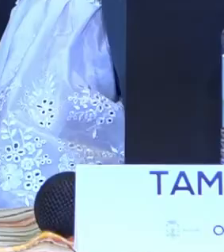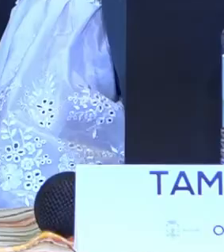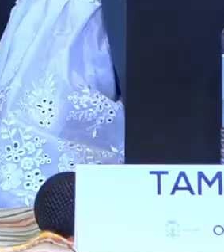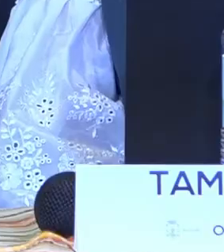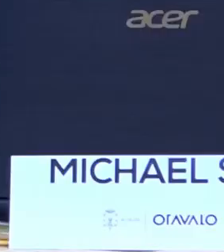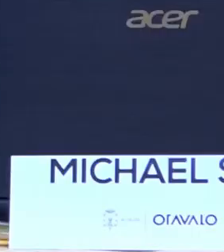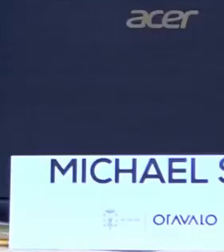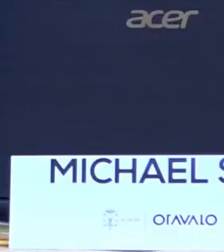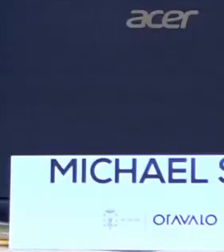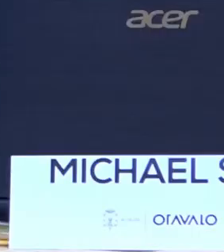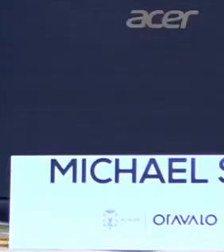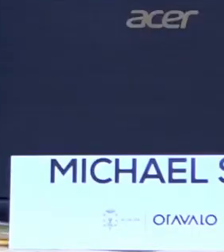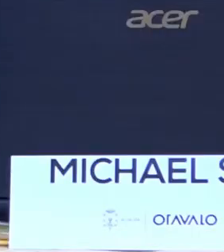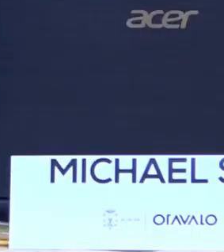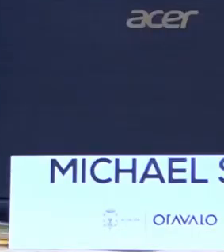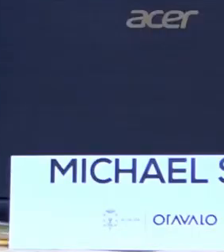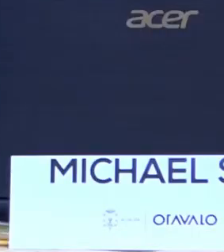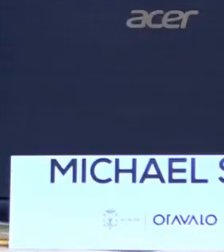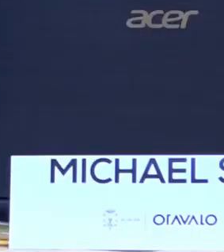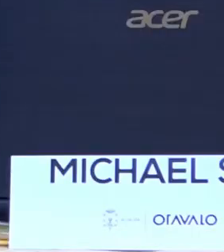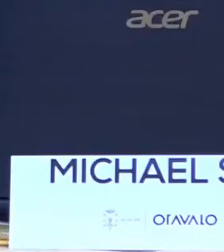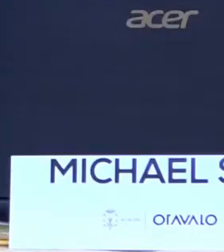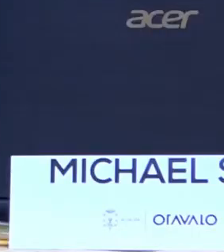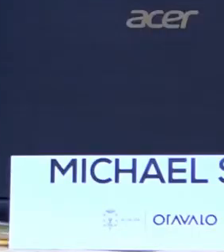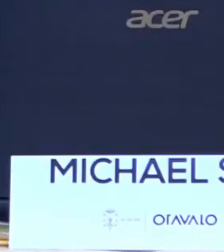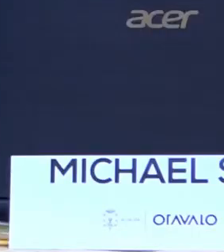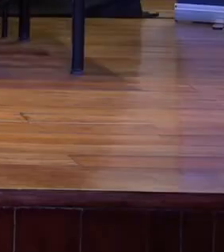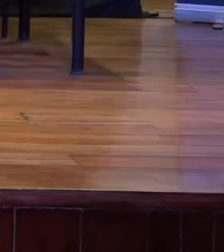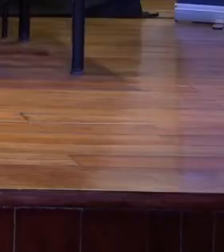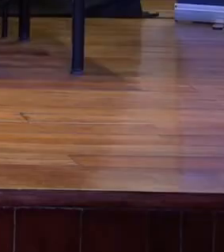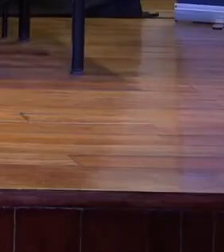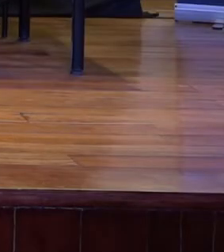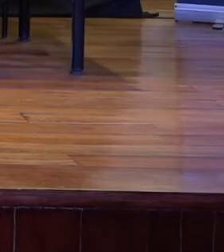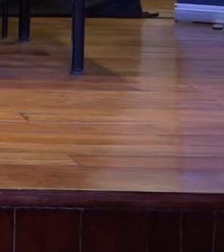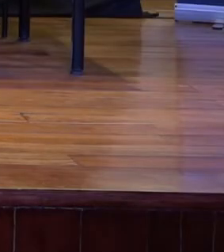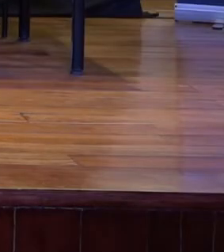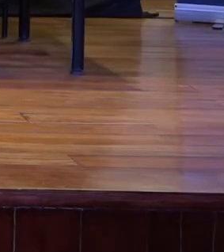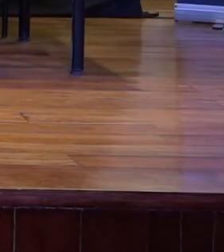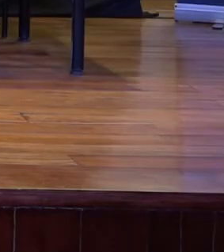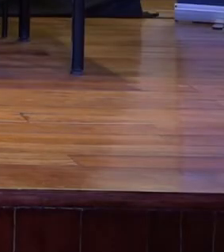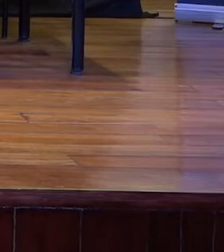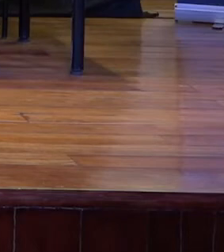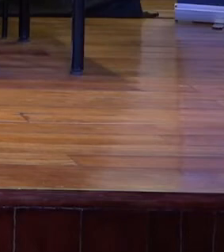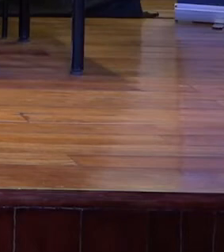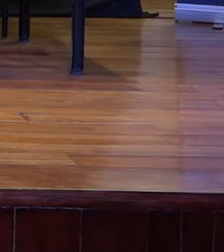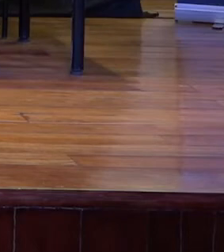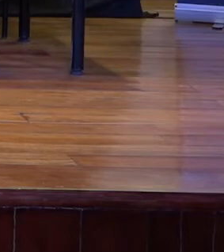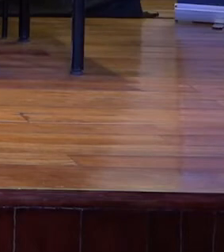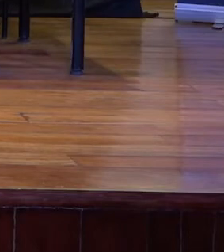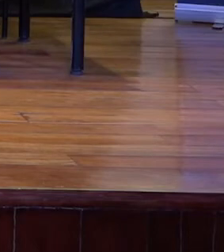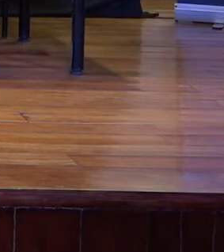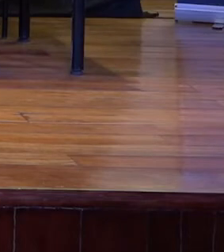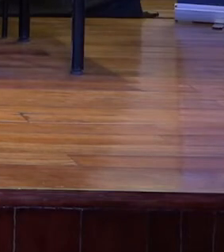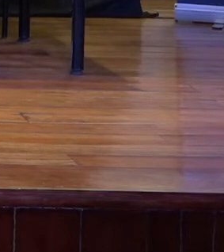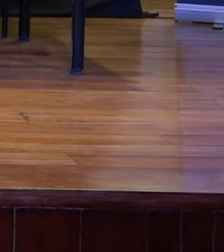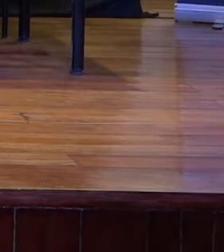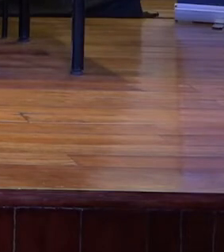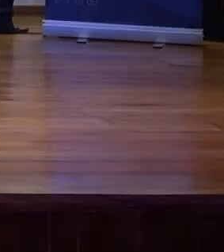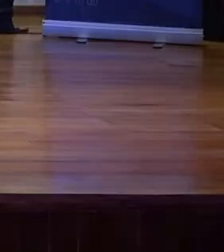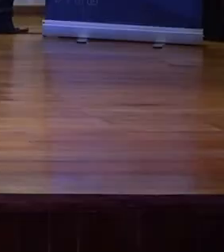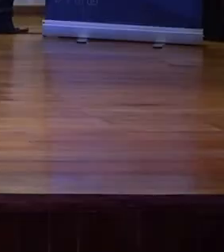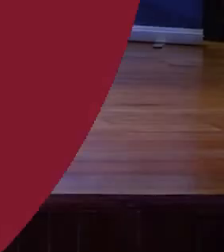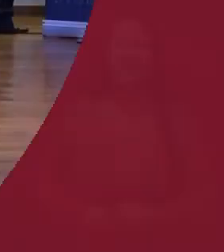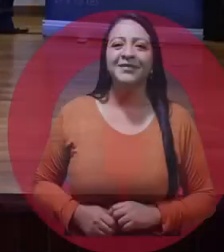Michael Santana, Shinayata, Irlanda Cañarejo, Carcacuna, Paikunata Yupaychanchik, Shinayata, Kushihunchik, Rimanahuipi,